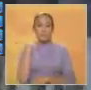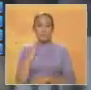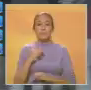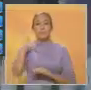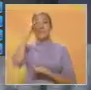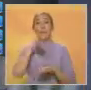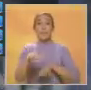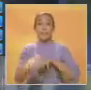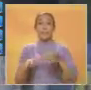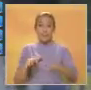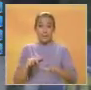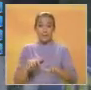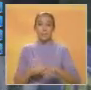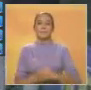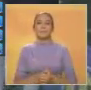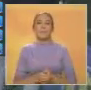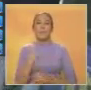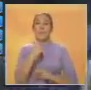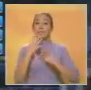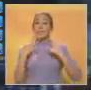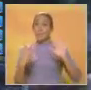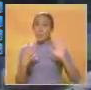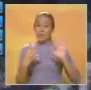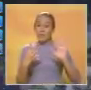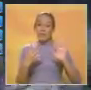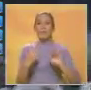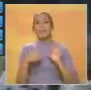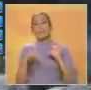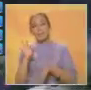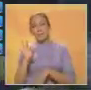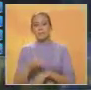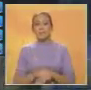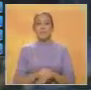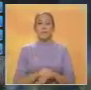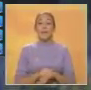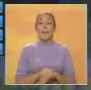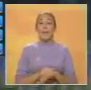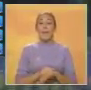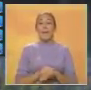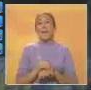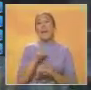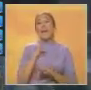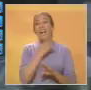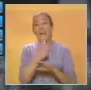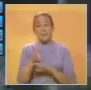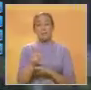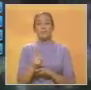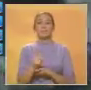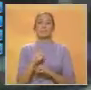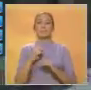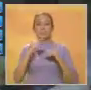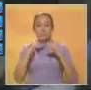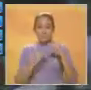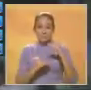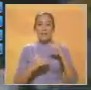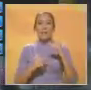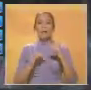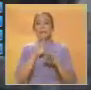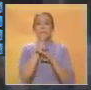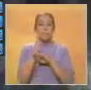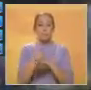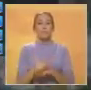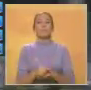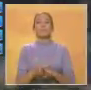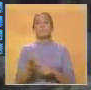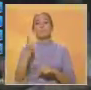Tigres de aragua con récord de 19 y 13 Caribes es tercero con 18 triunfos y 14 reveses los tiburones son quinto con 19 y 15